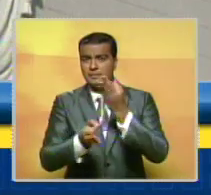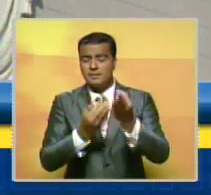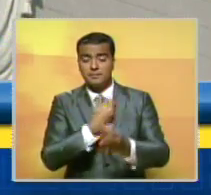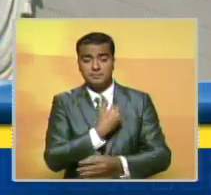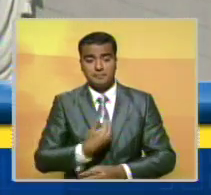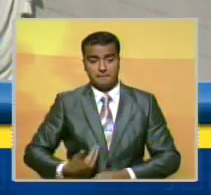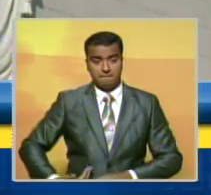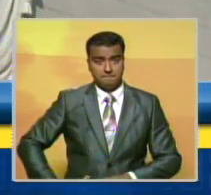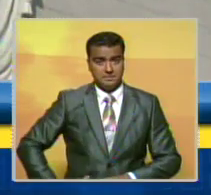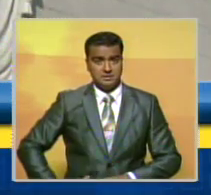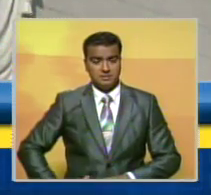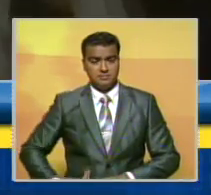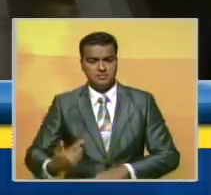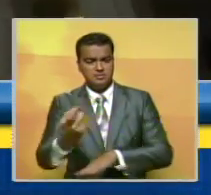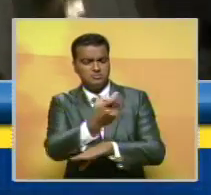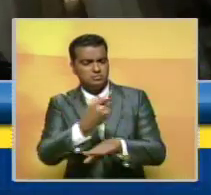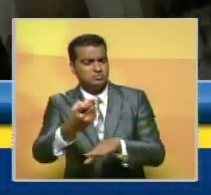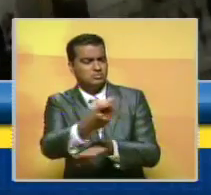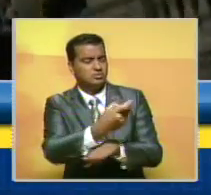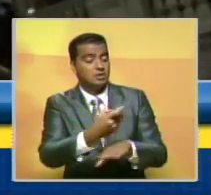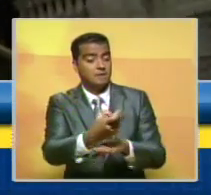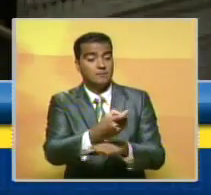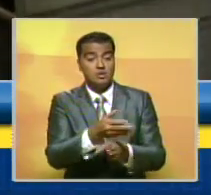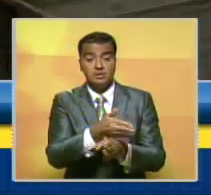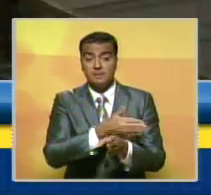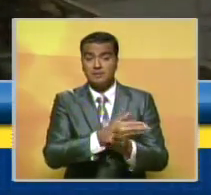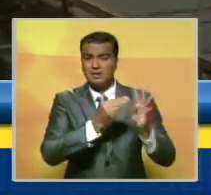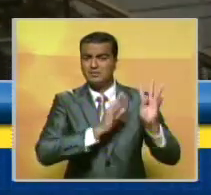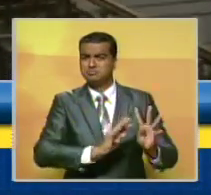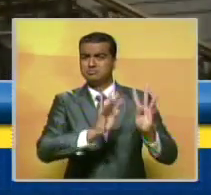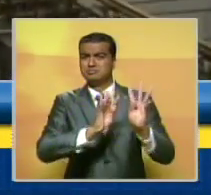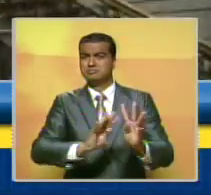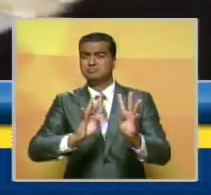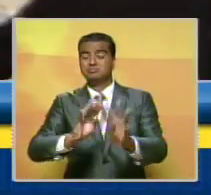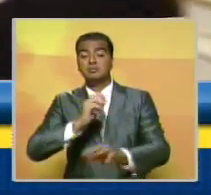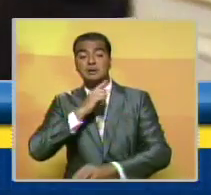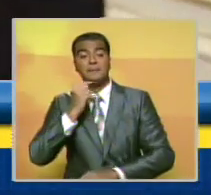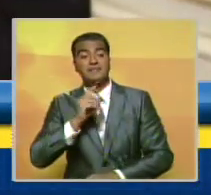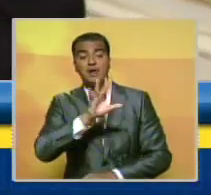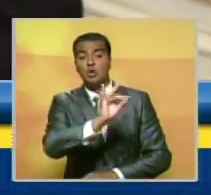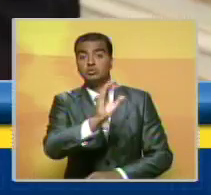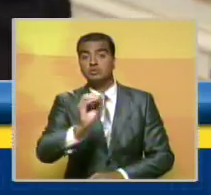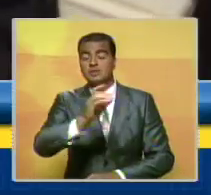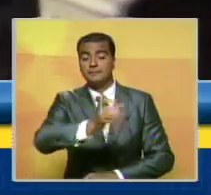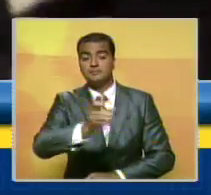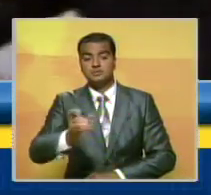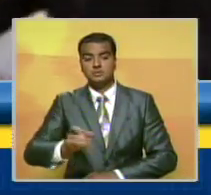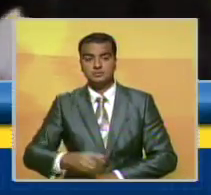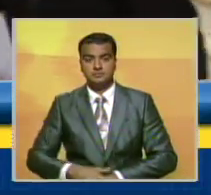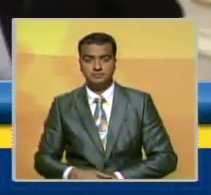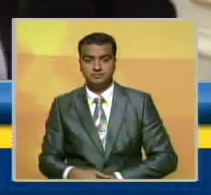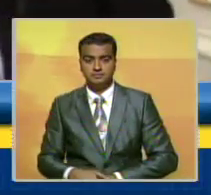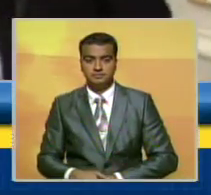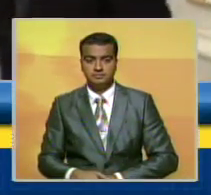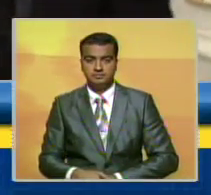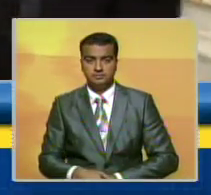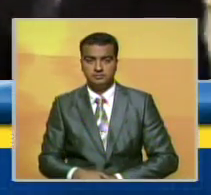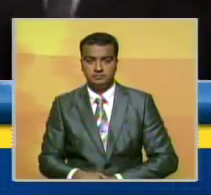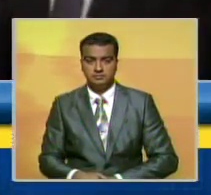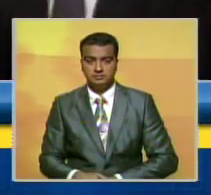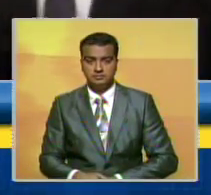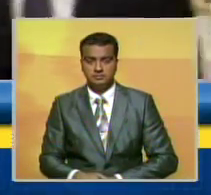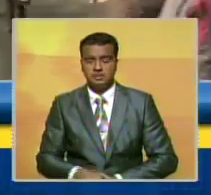expresidente de Ucrania es buscado luego de las sangrientas protestas que dejaron al menos 80 personas fallecidas. Yanukovych,